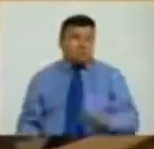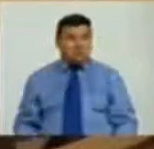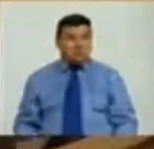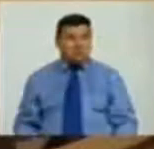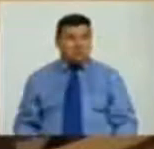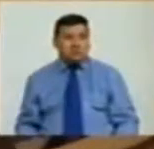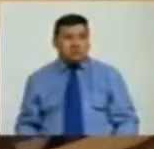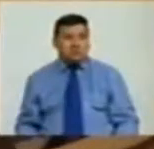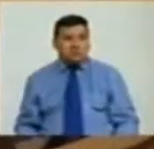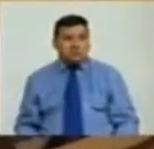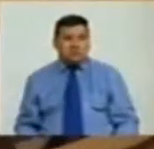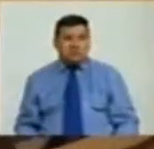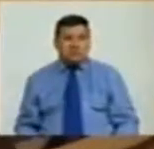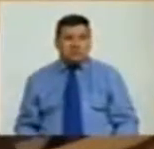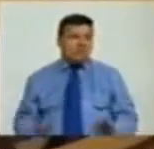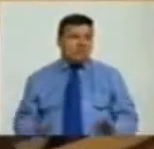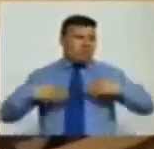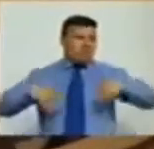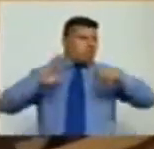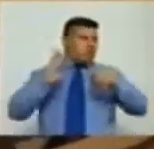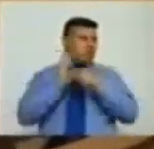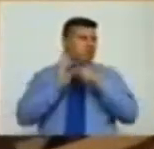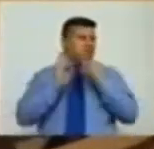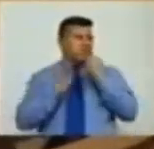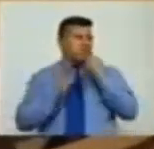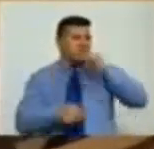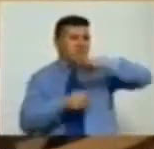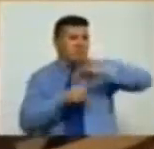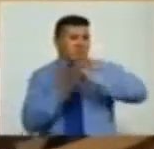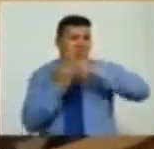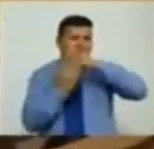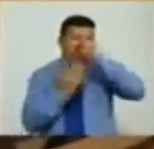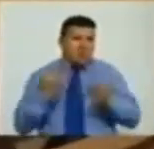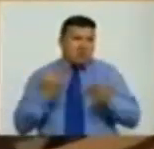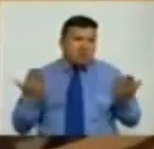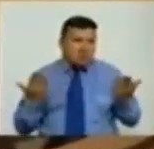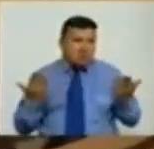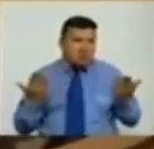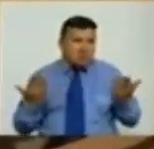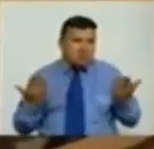ni convicción ninguna para votar el proyecto.